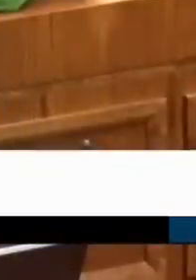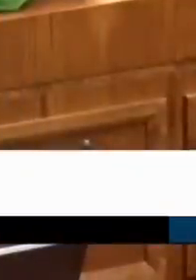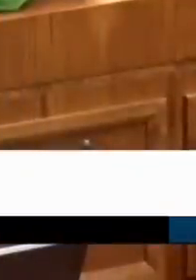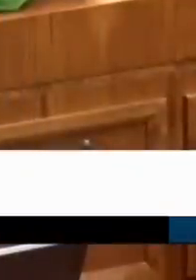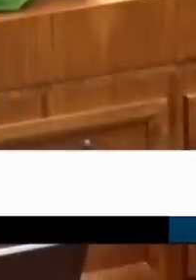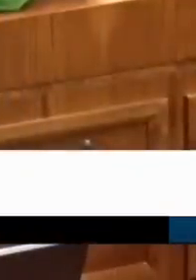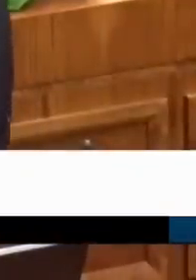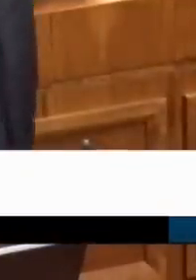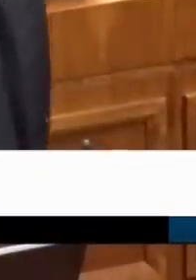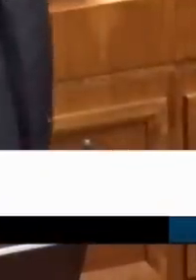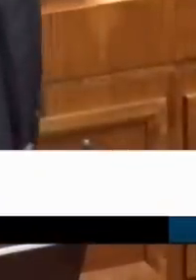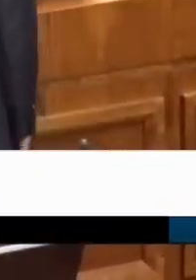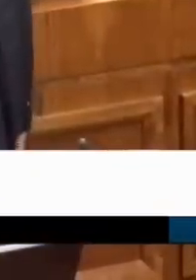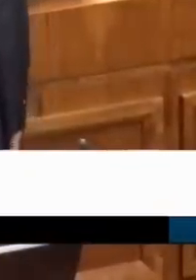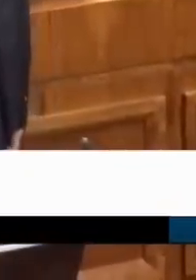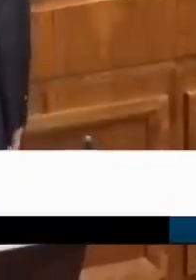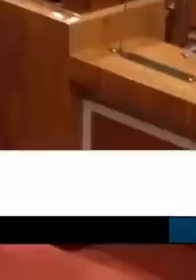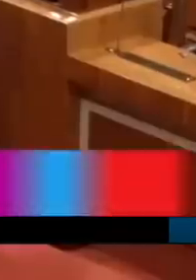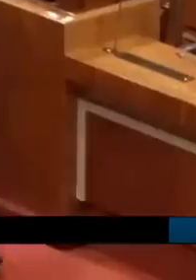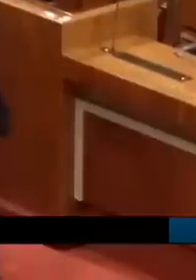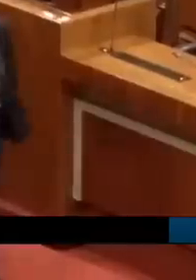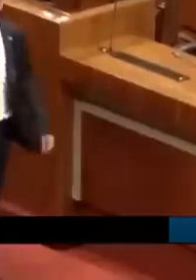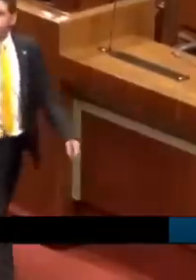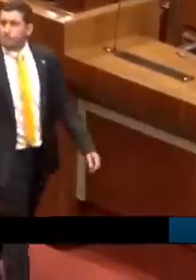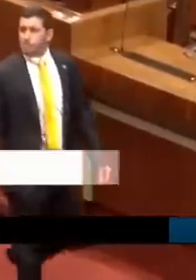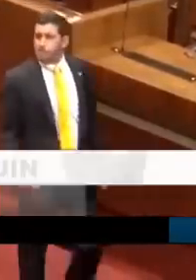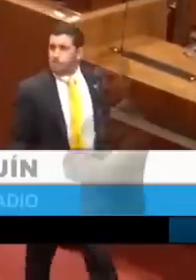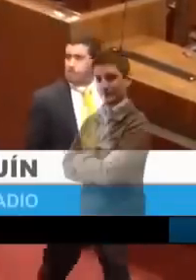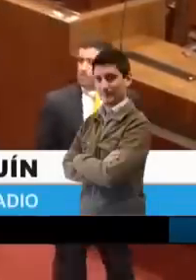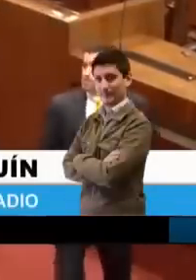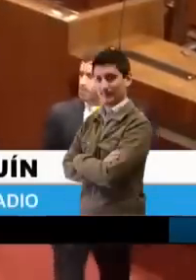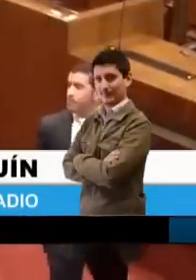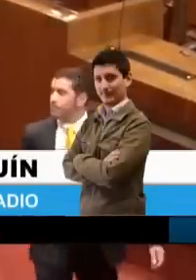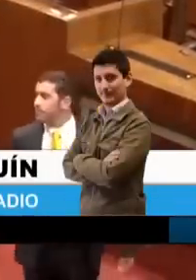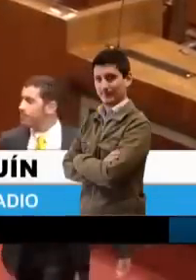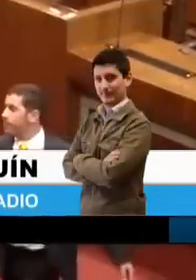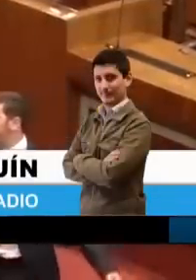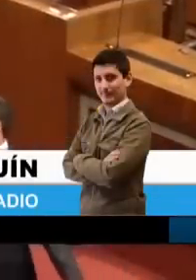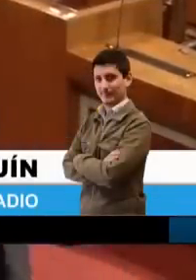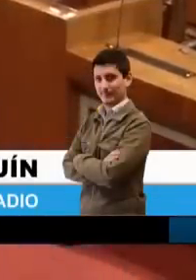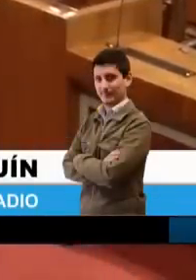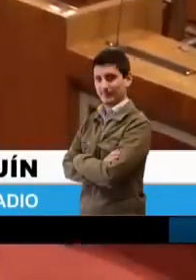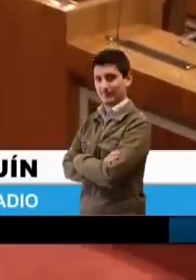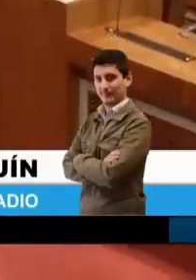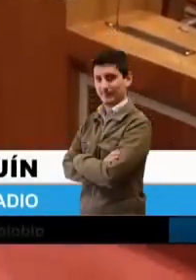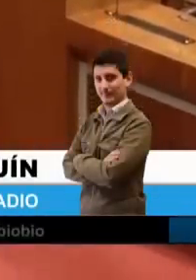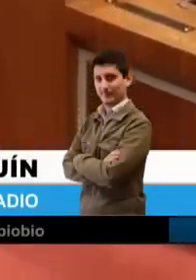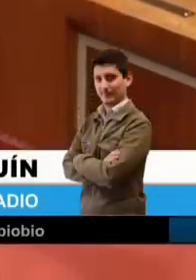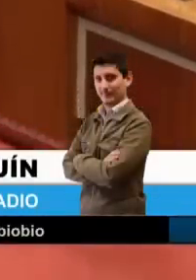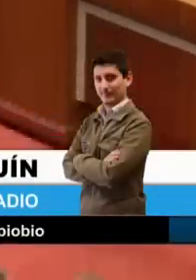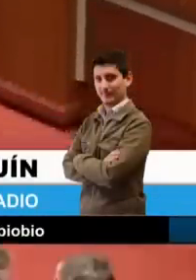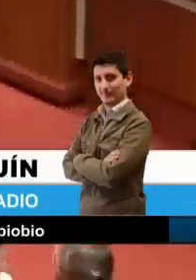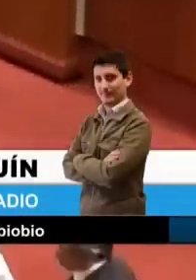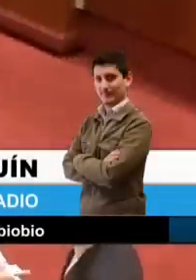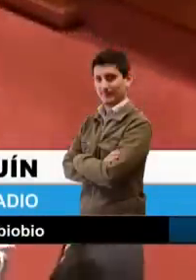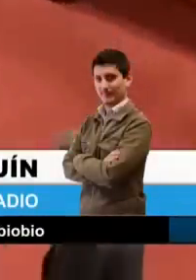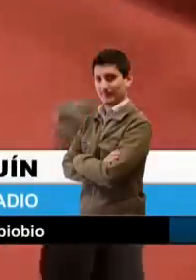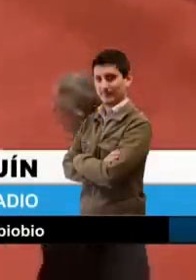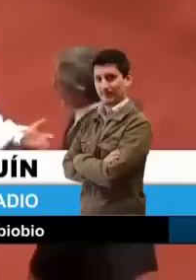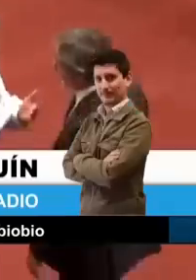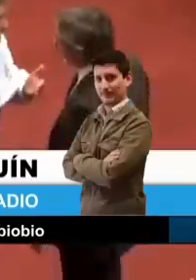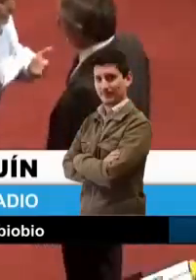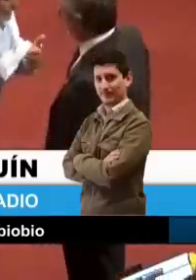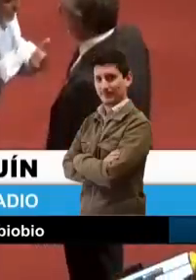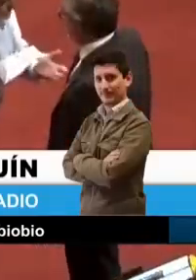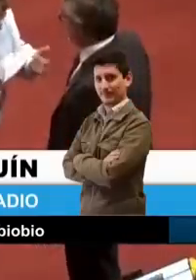Fue medio incómodo porque estaba el ministro de Hacienda esperando hablar, ¿no? Y estaba terminando el punto de prensa de los parlamentarios del Partido de la Gente y del